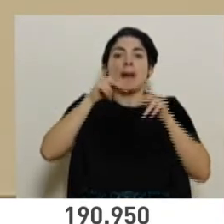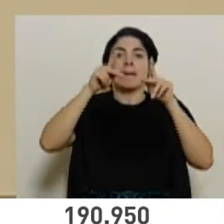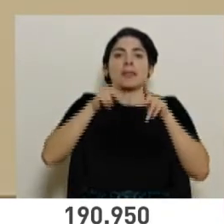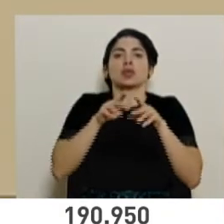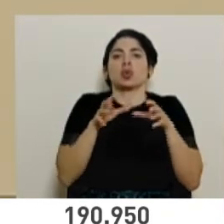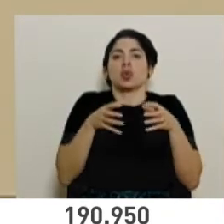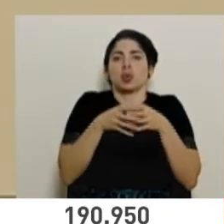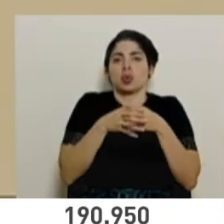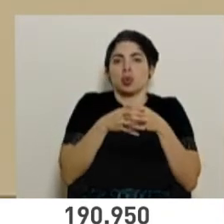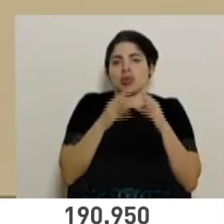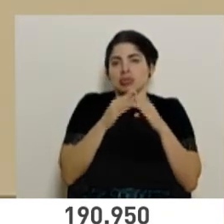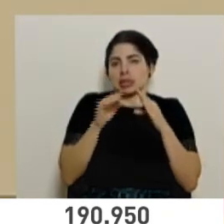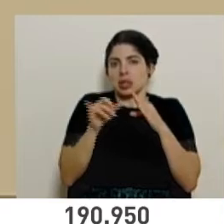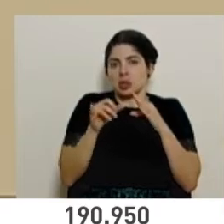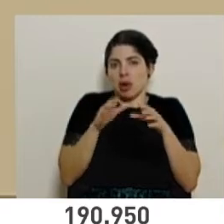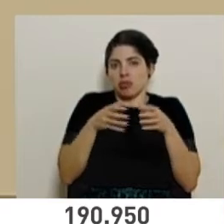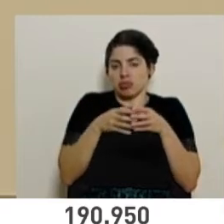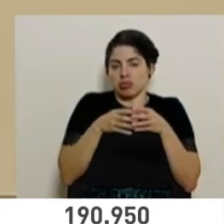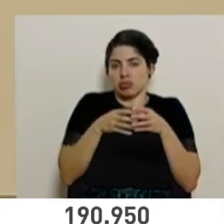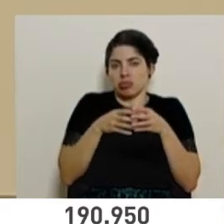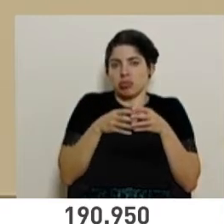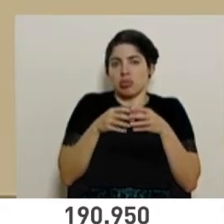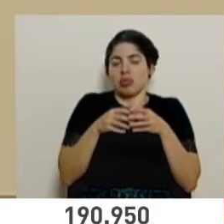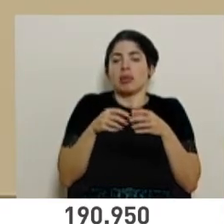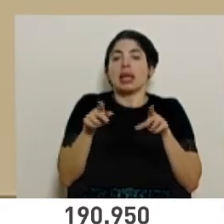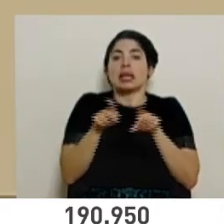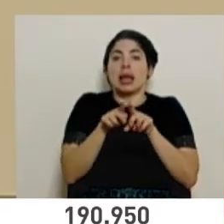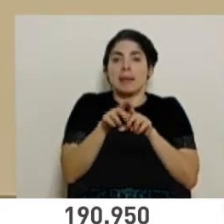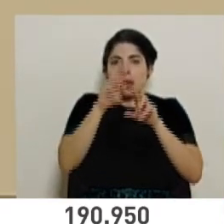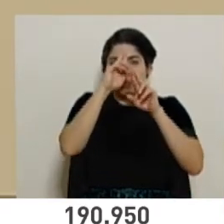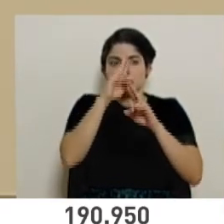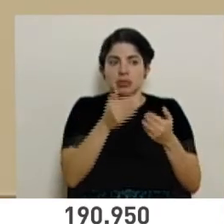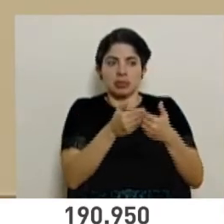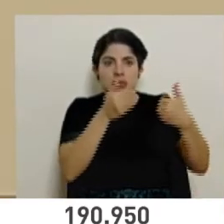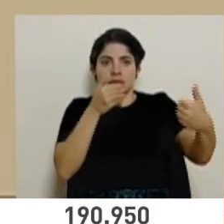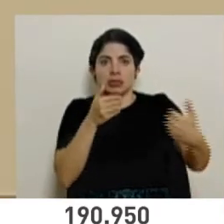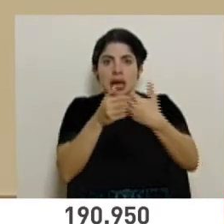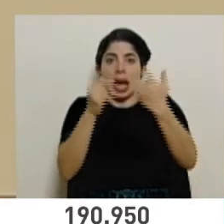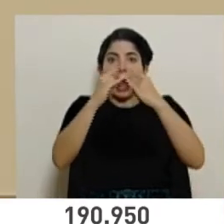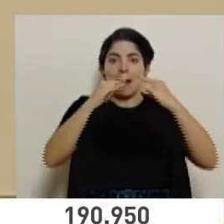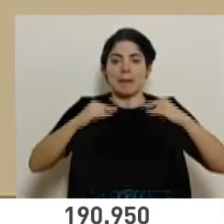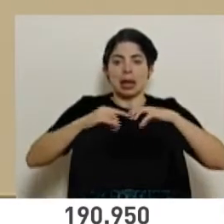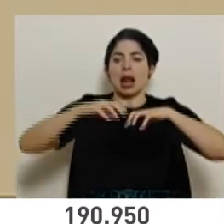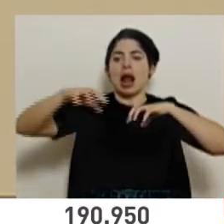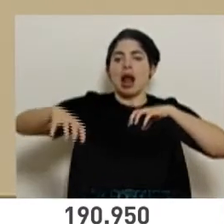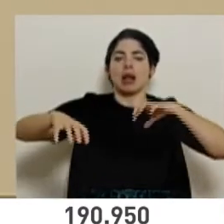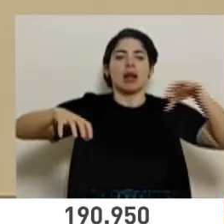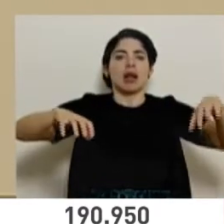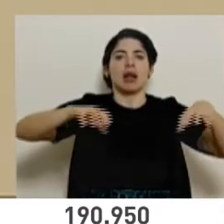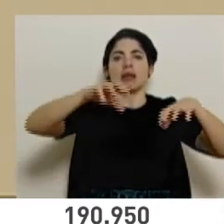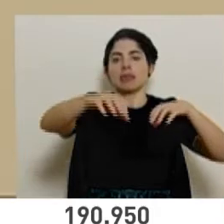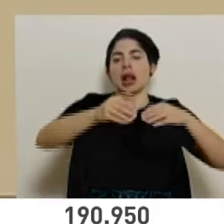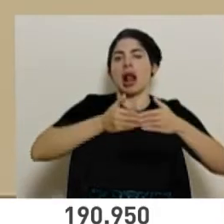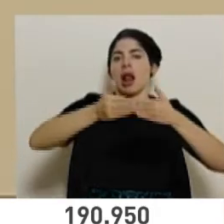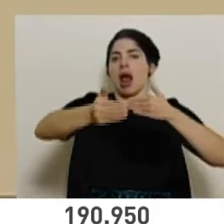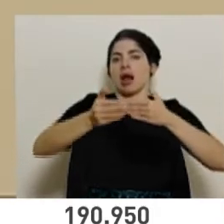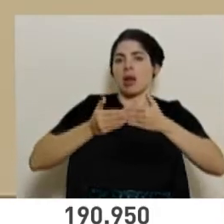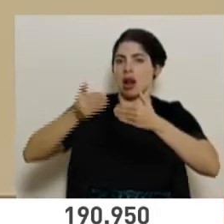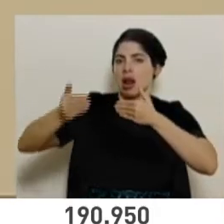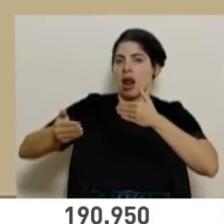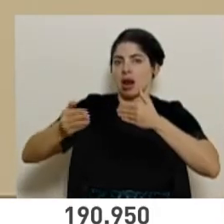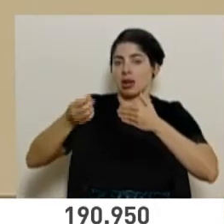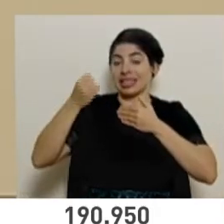de esa burbuja social. Además, guardar el distanciamiento en los sitios de camping. Los sitios de camping o las zonas donde se vayan